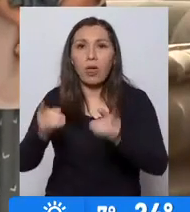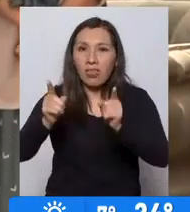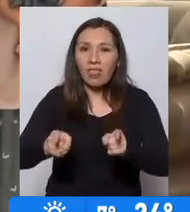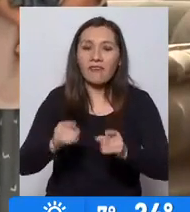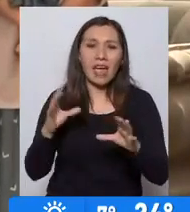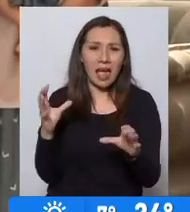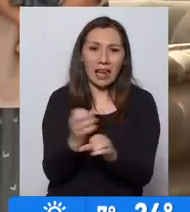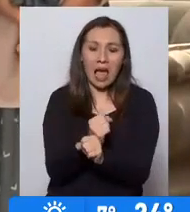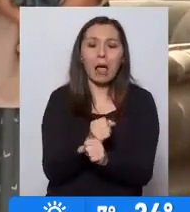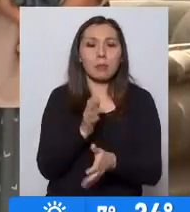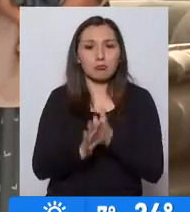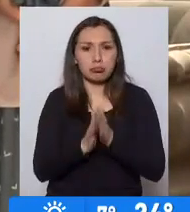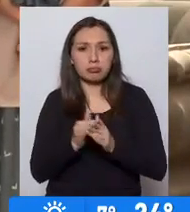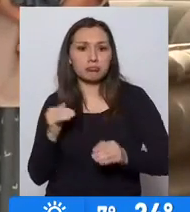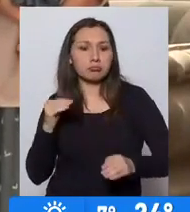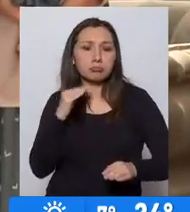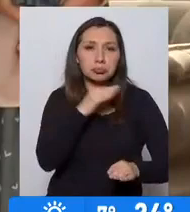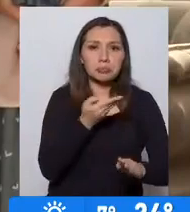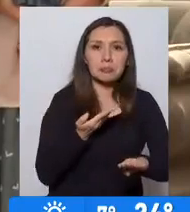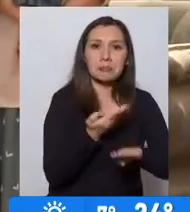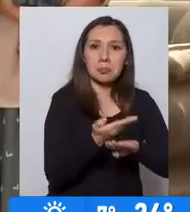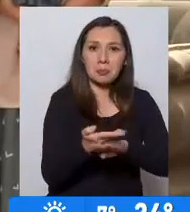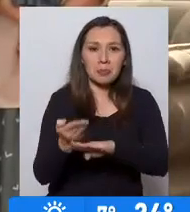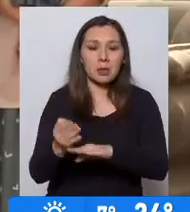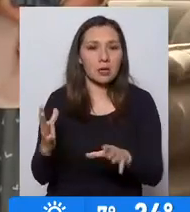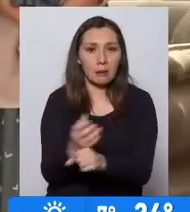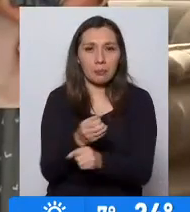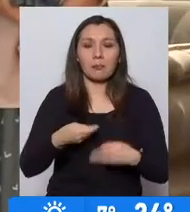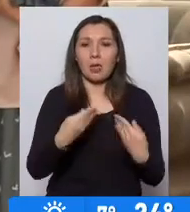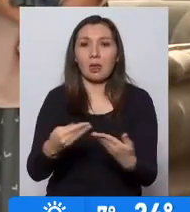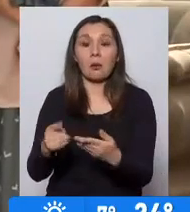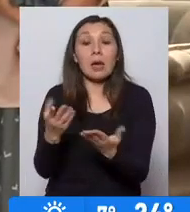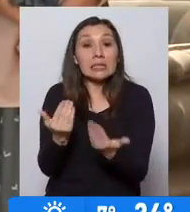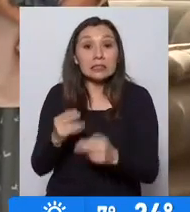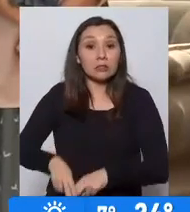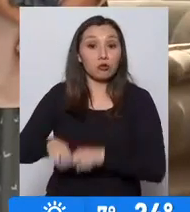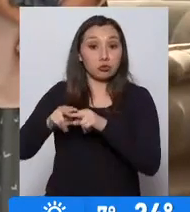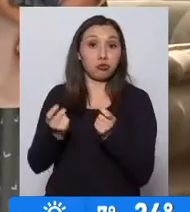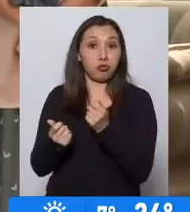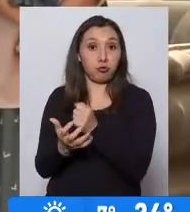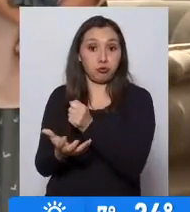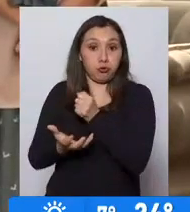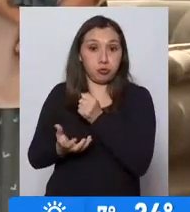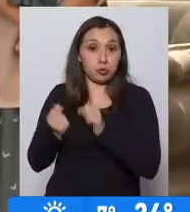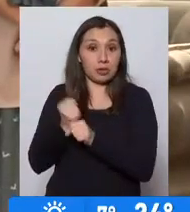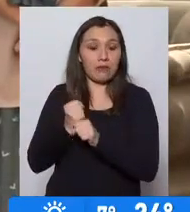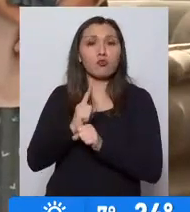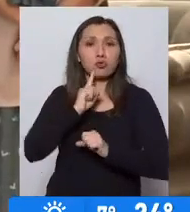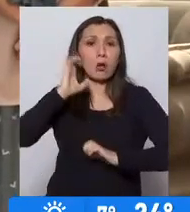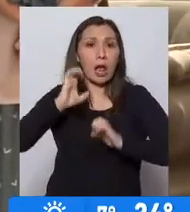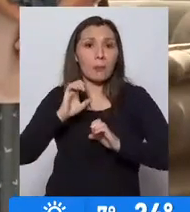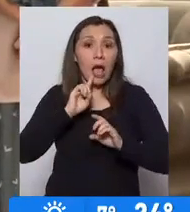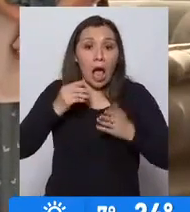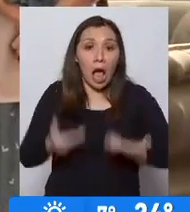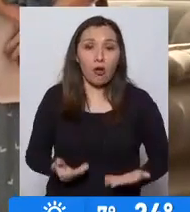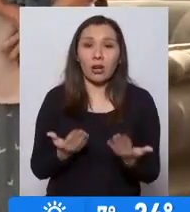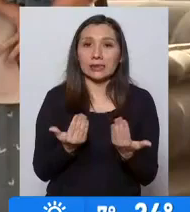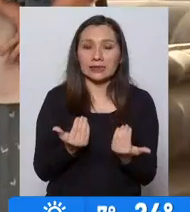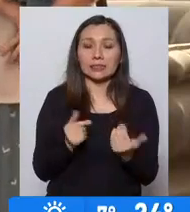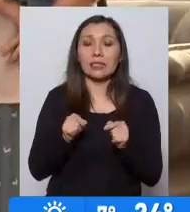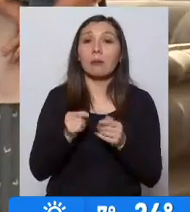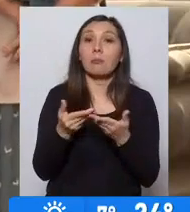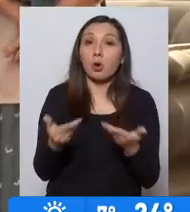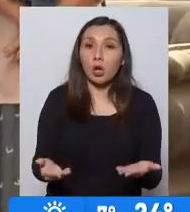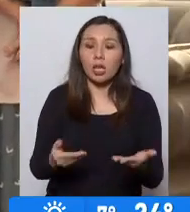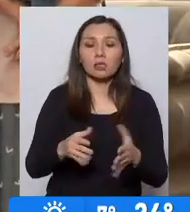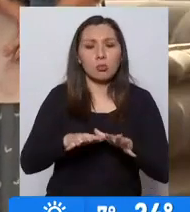ser rápido, expedito, porque las necesidades de capital de trabajo las tienen las empresas hoy día. Y por